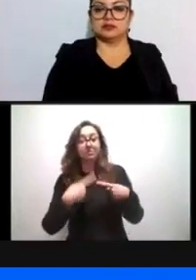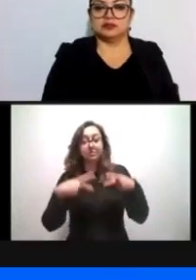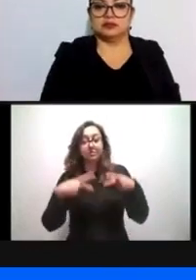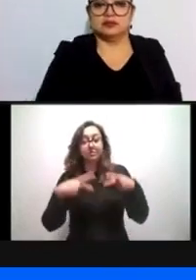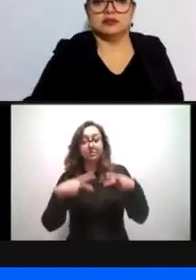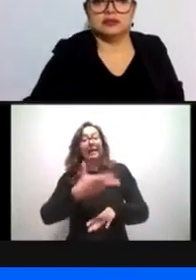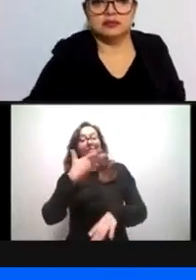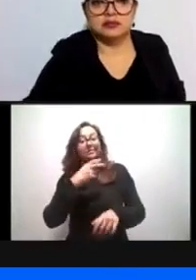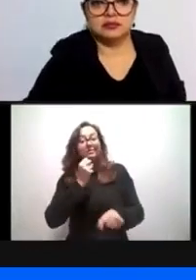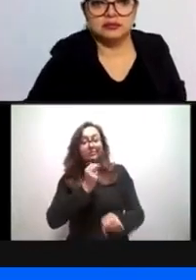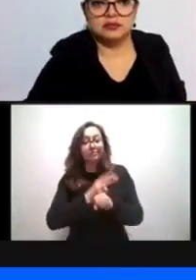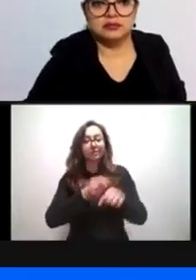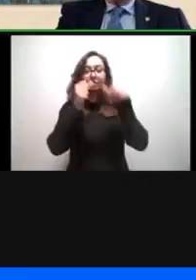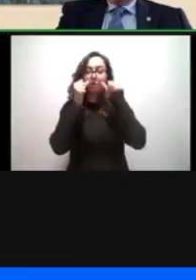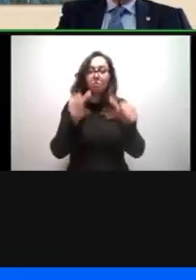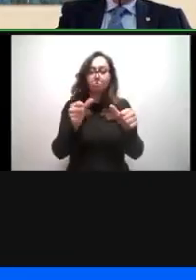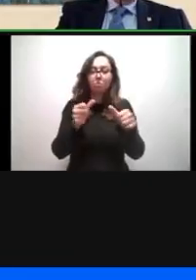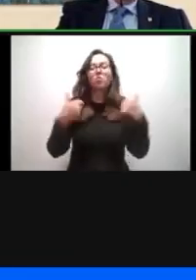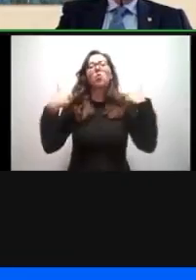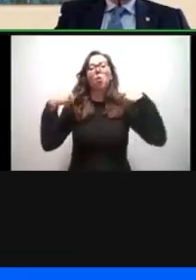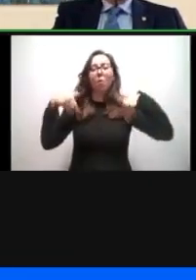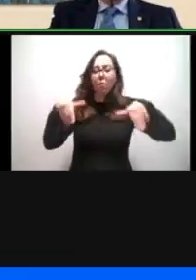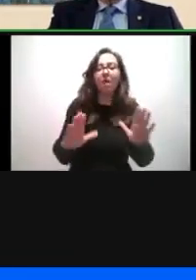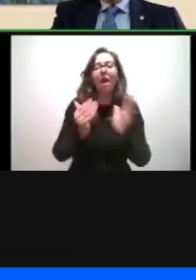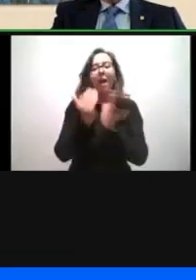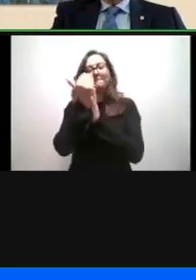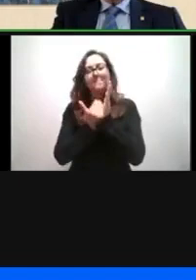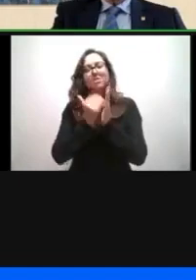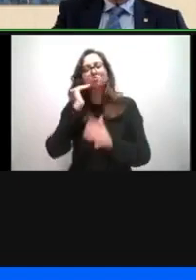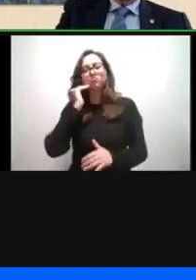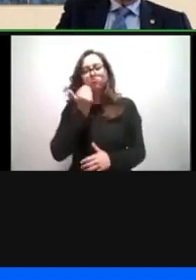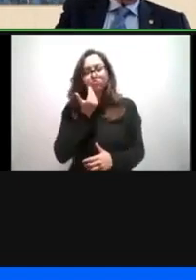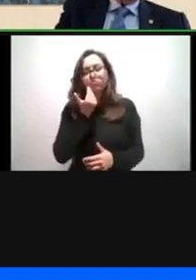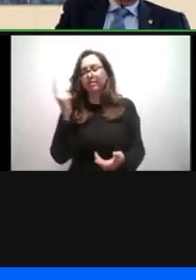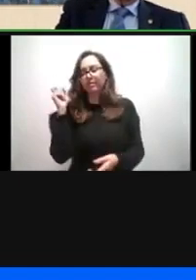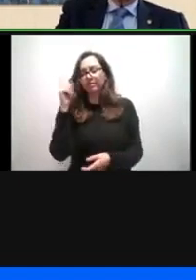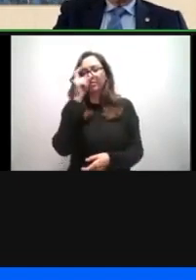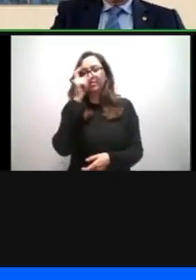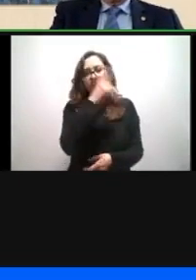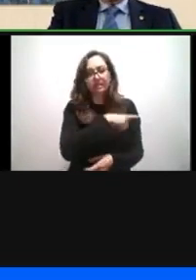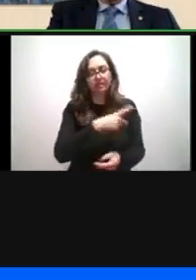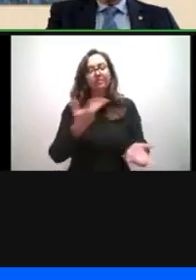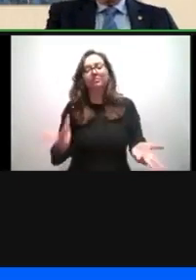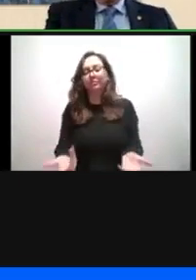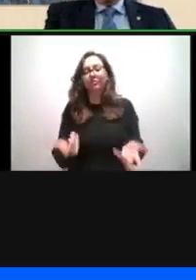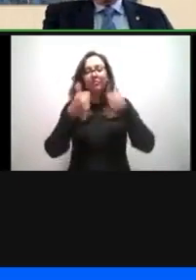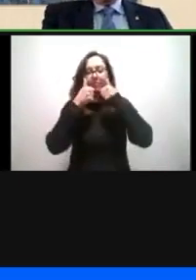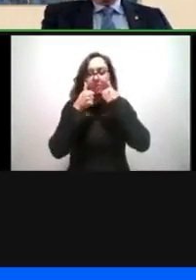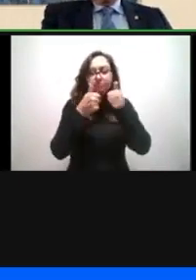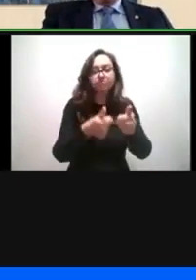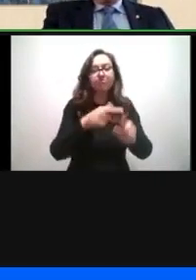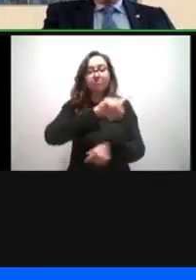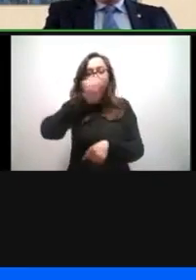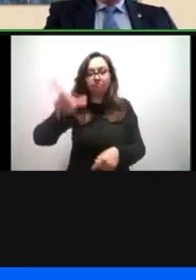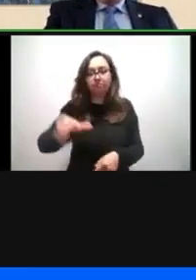hubiera podido evitar esta deformidad que es de difícil tratamiento a posteriori. De